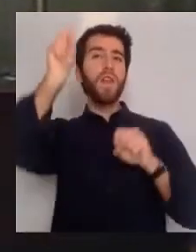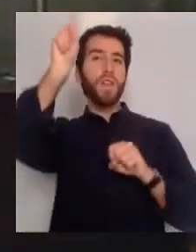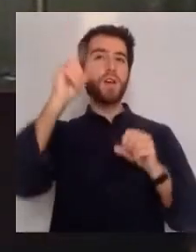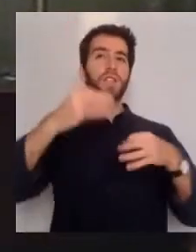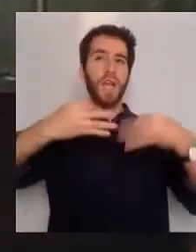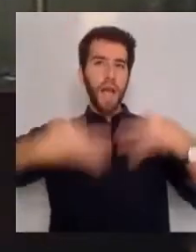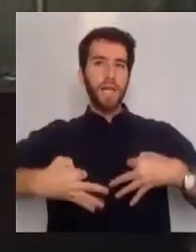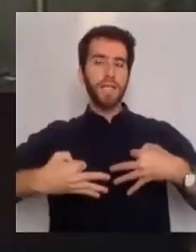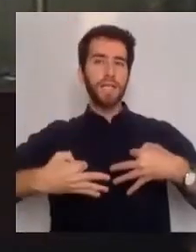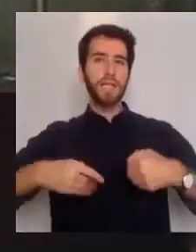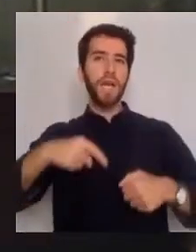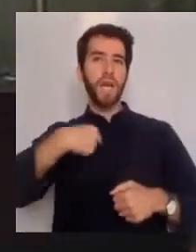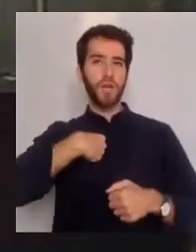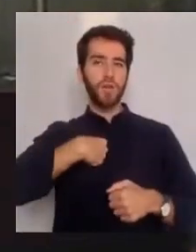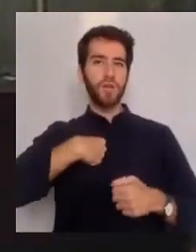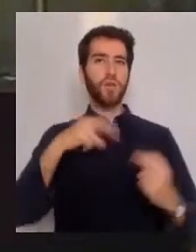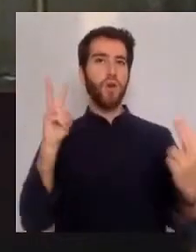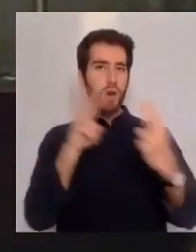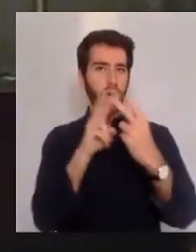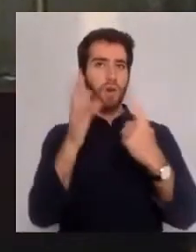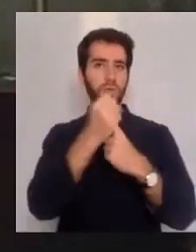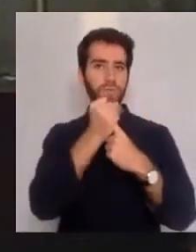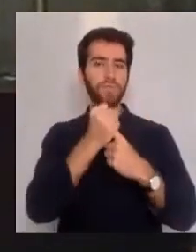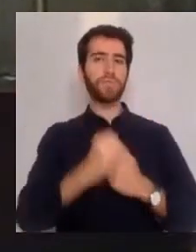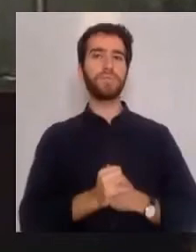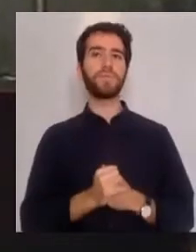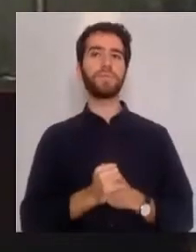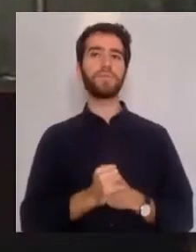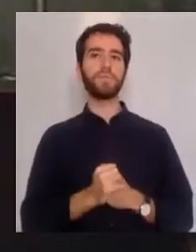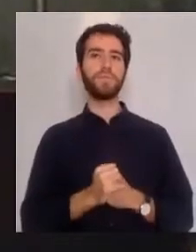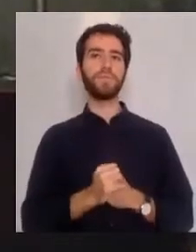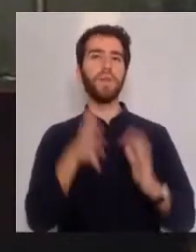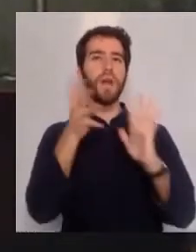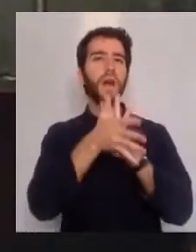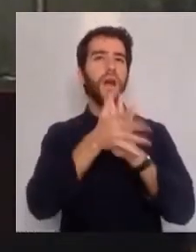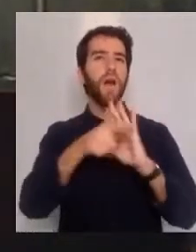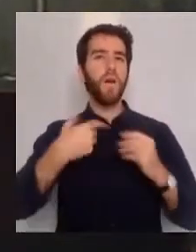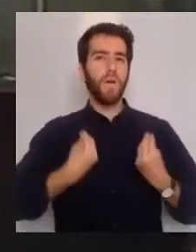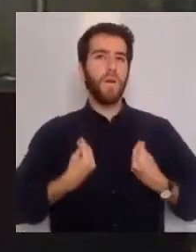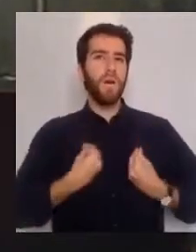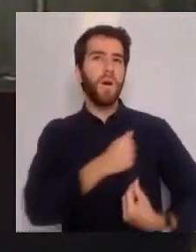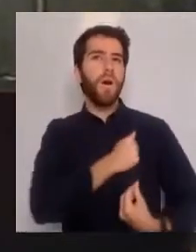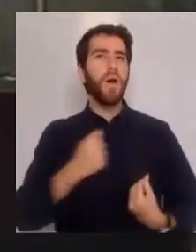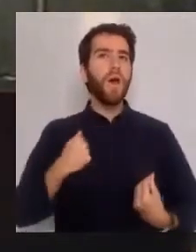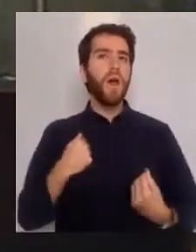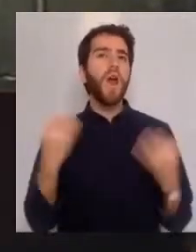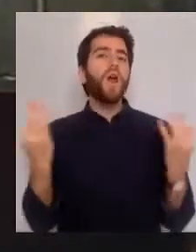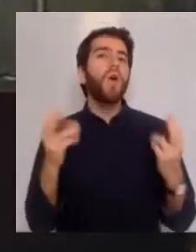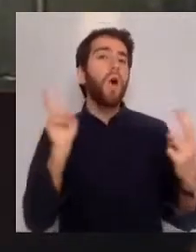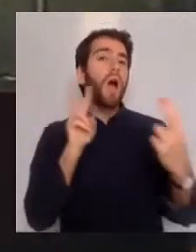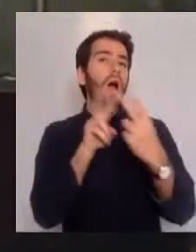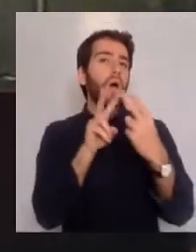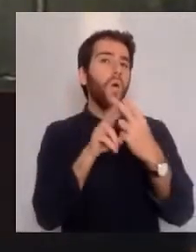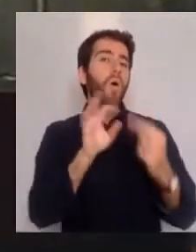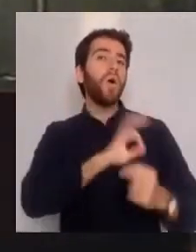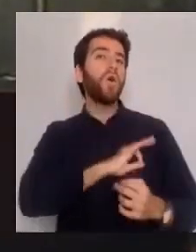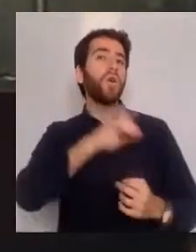encontré». Preciosa narración en la que cuenta su vida y cómo fue su encuentro con el Señor que lo